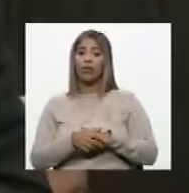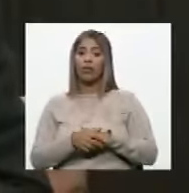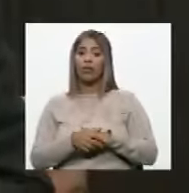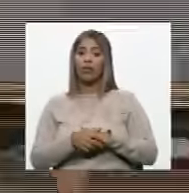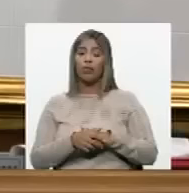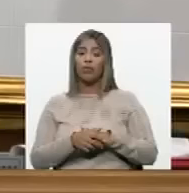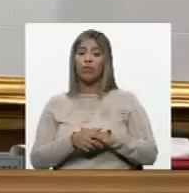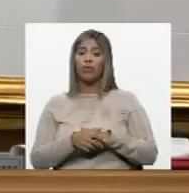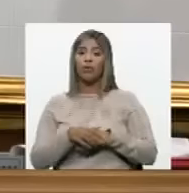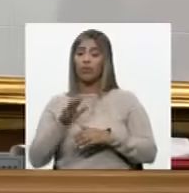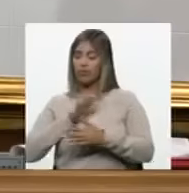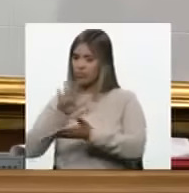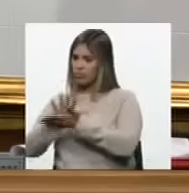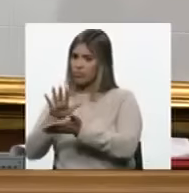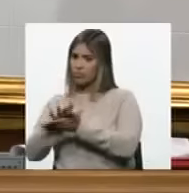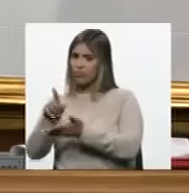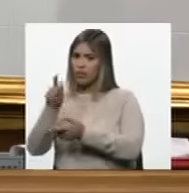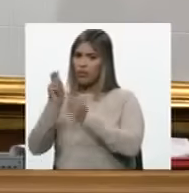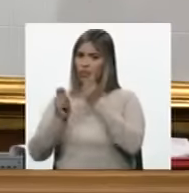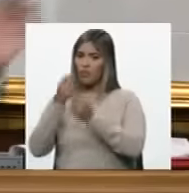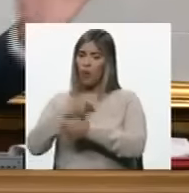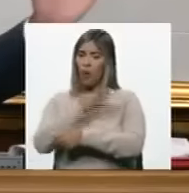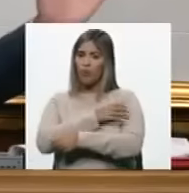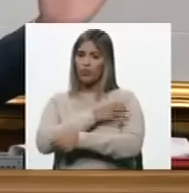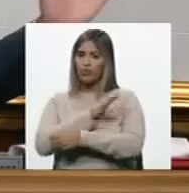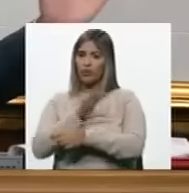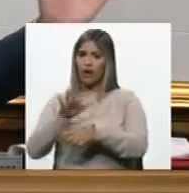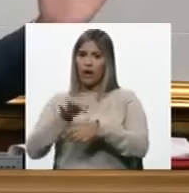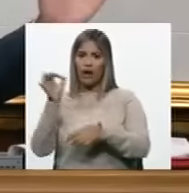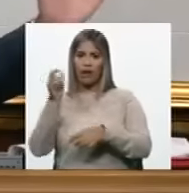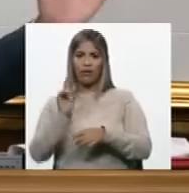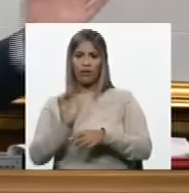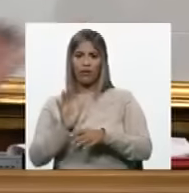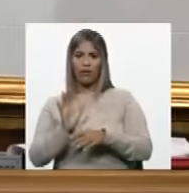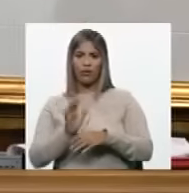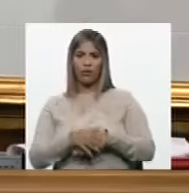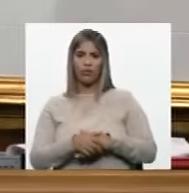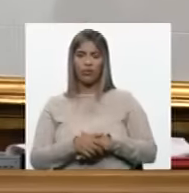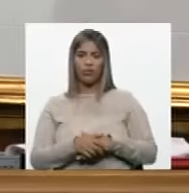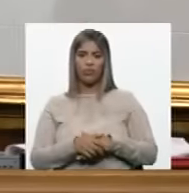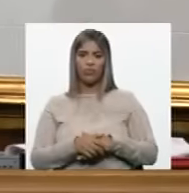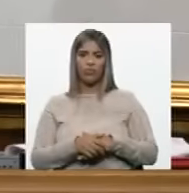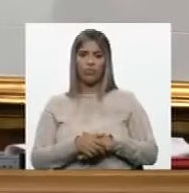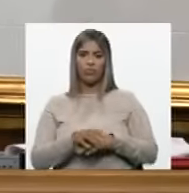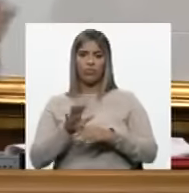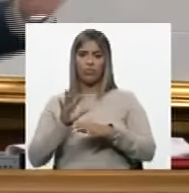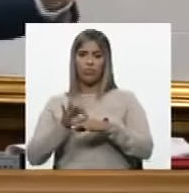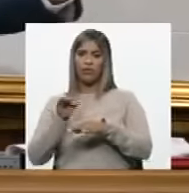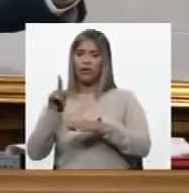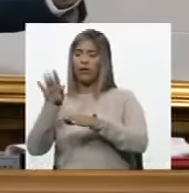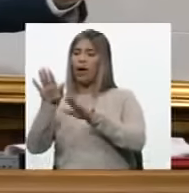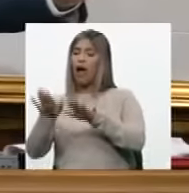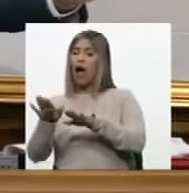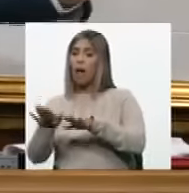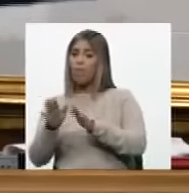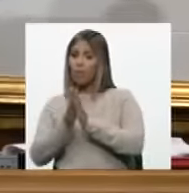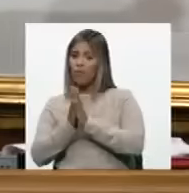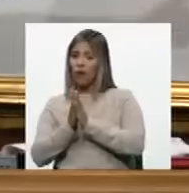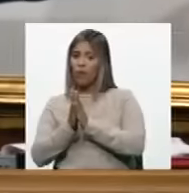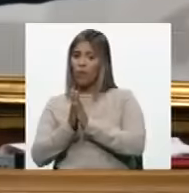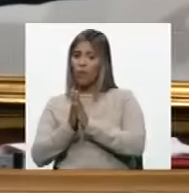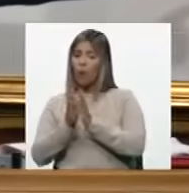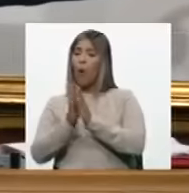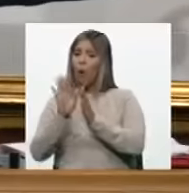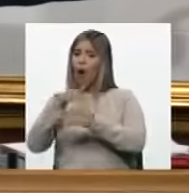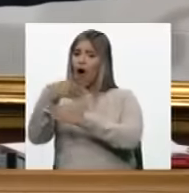sí, se pueden calmar. Con la excusa que Marcos Pérez Jiménez... Déjelo que se exalte. Calmarse, diputada, por favor, o vaya a